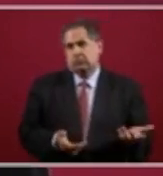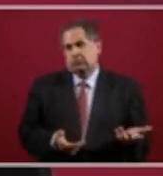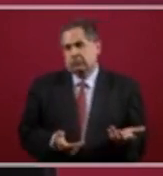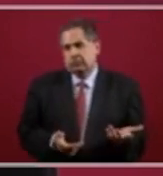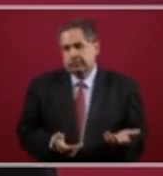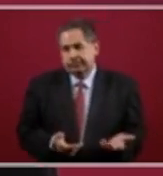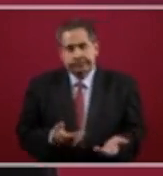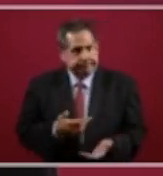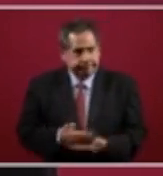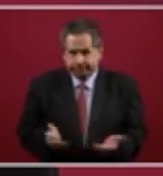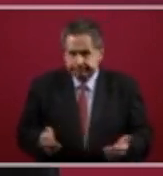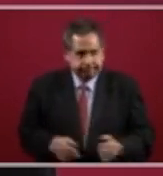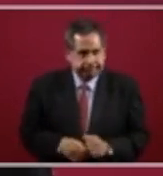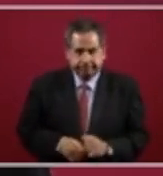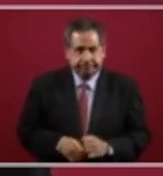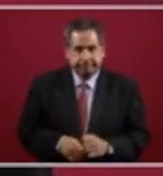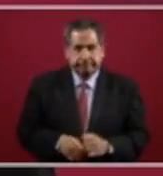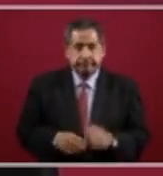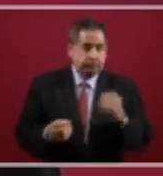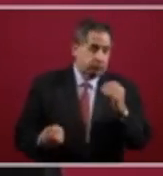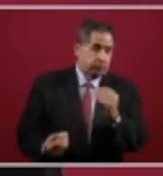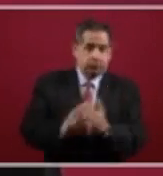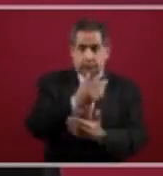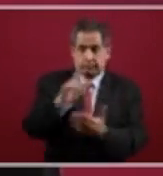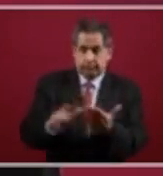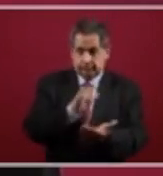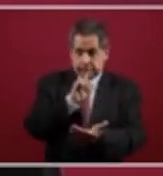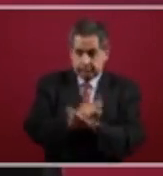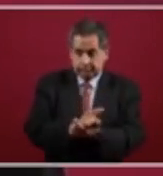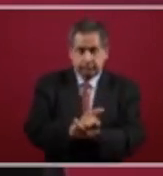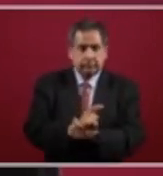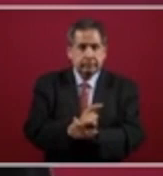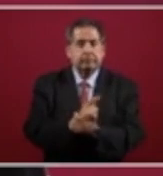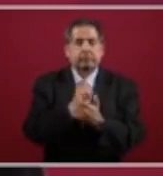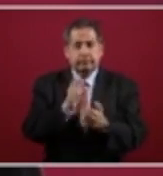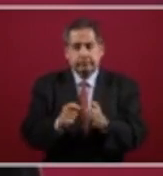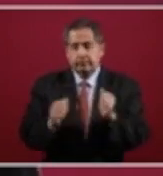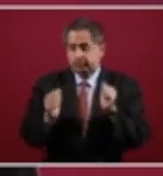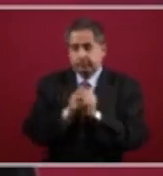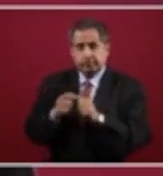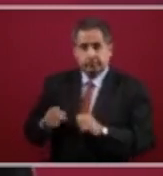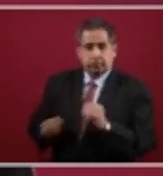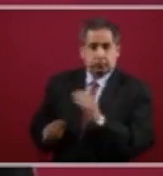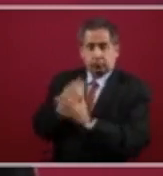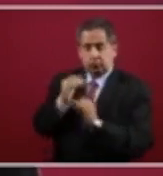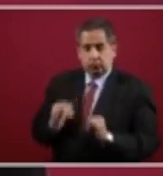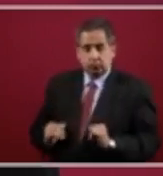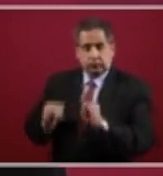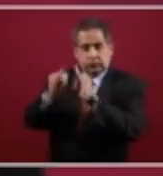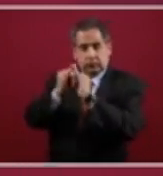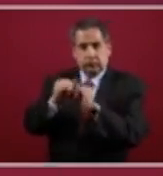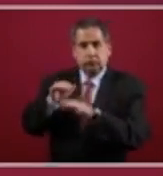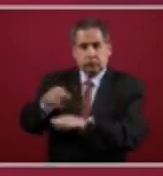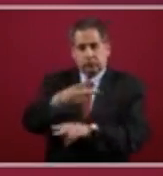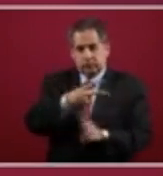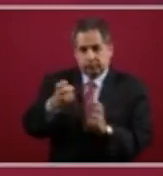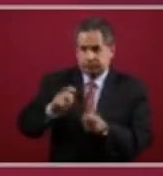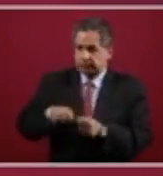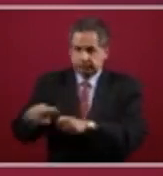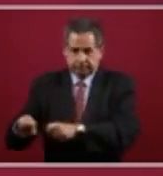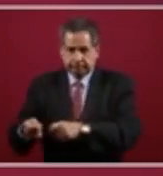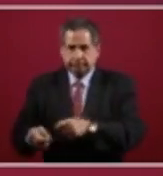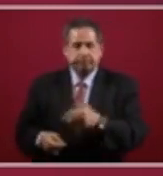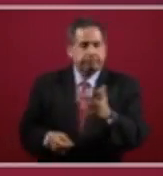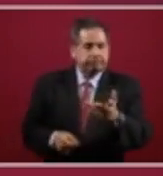Entonces, ahora con la nueva ley y con el instituto, creo que